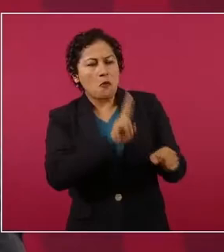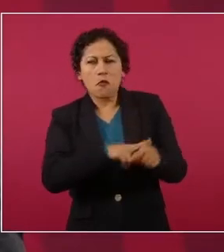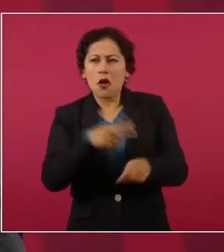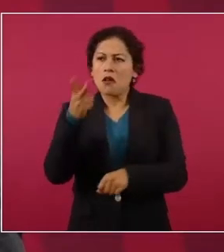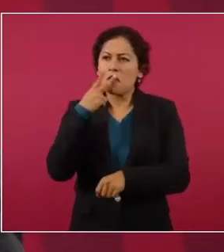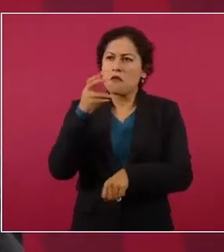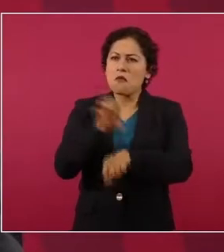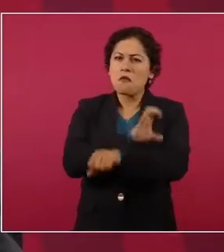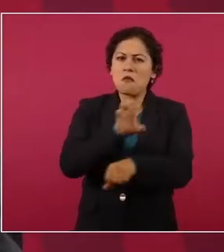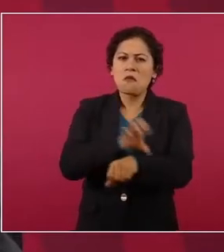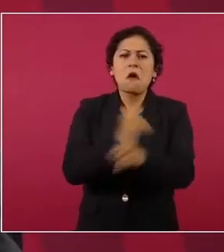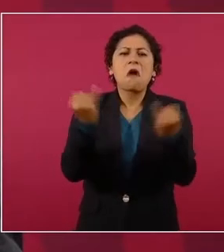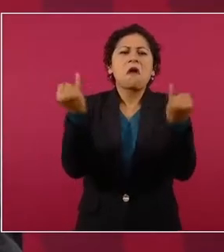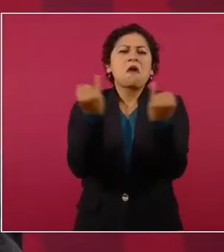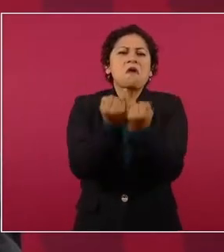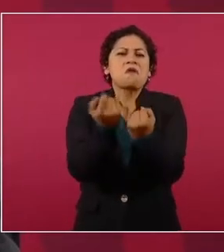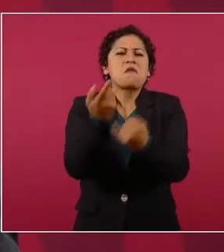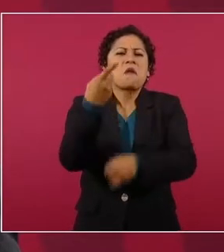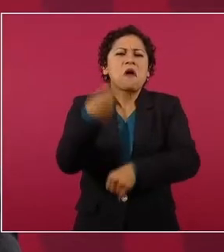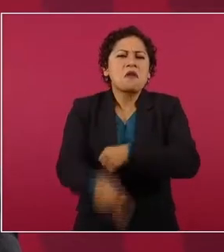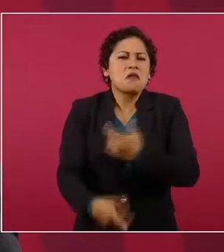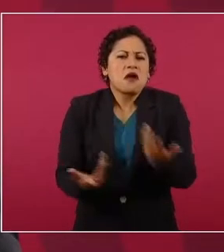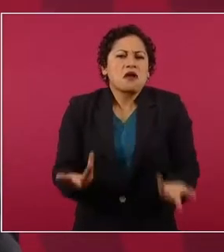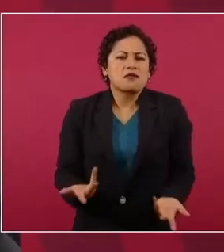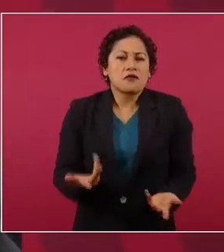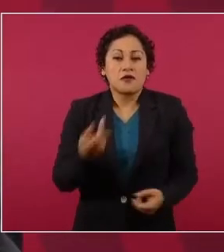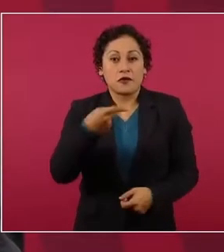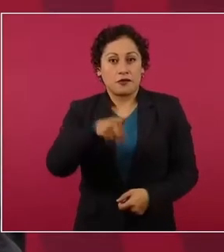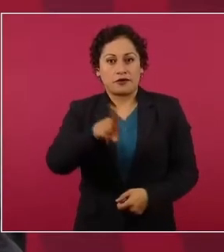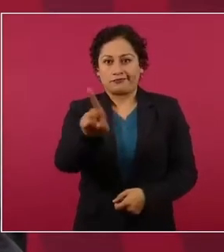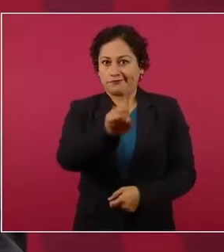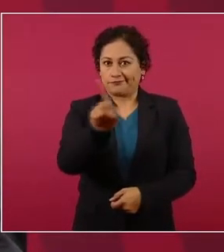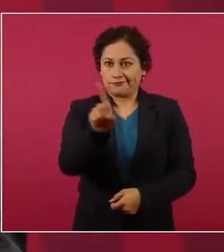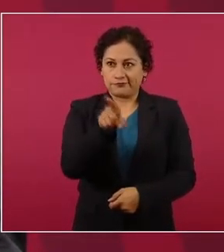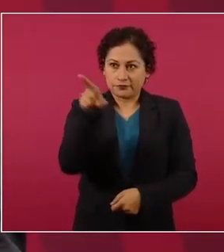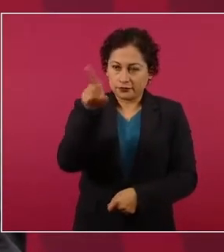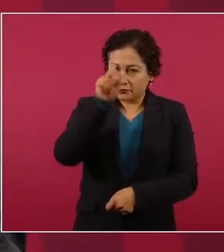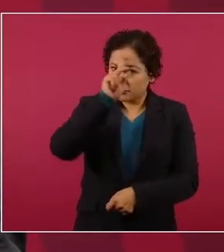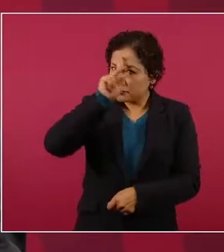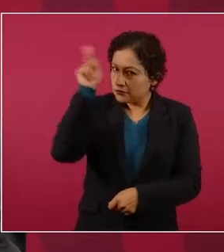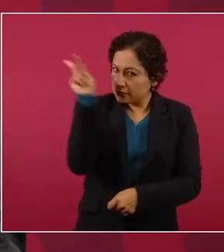que el tabaco, que los cigarros.